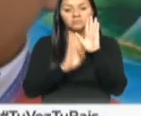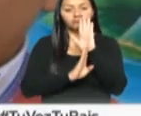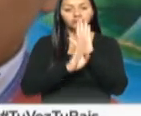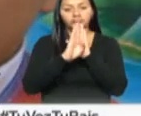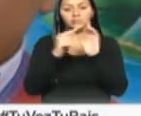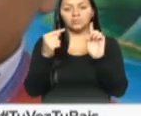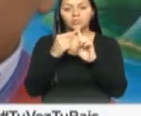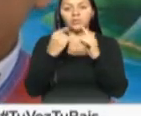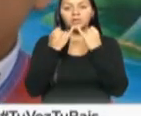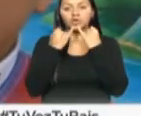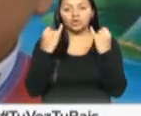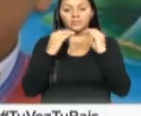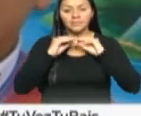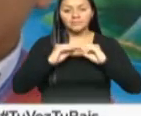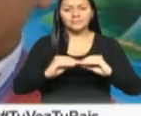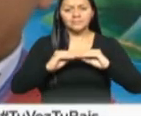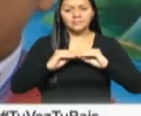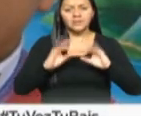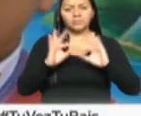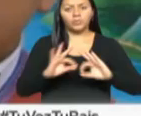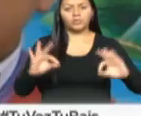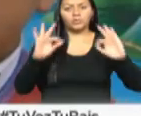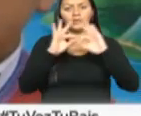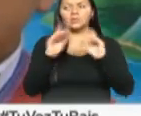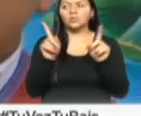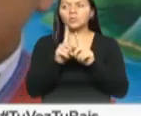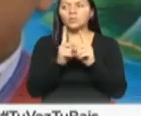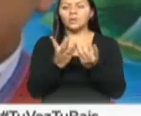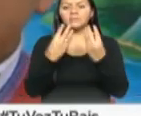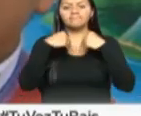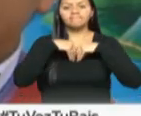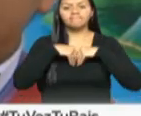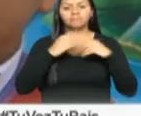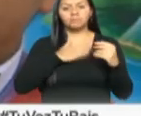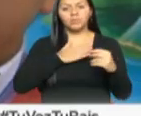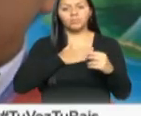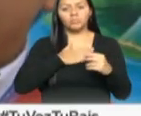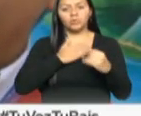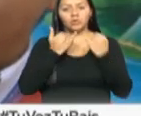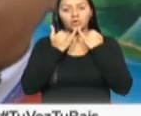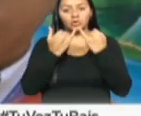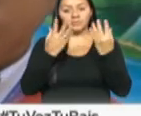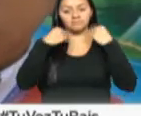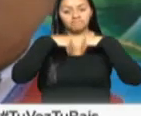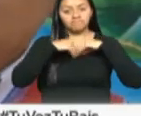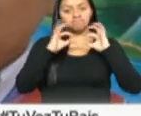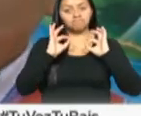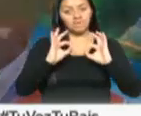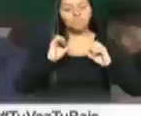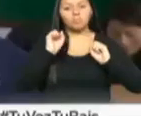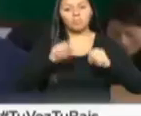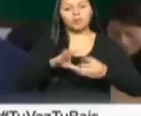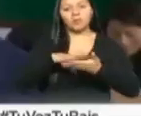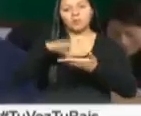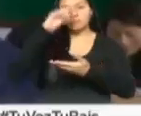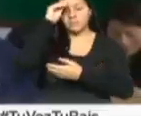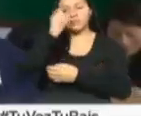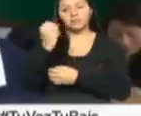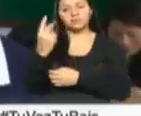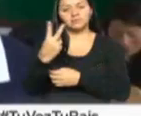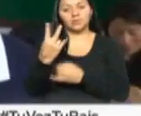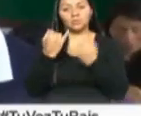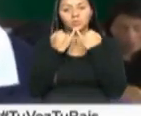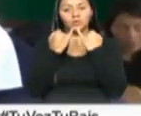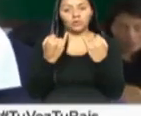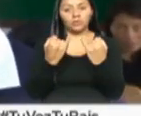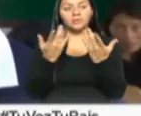todo la lengua, ¿sí? El idioma, en este caso del pueblo Chibuleo, que pertenece a la nacionalidad quichua. Ahora es muy importante que